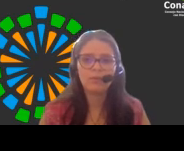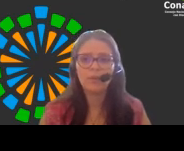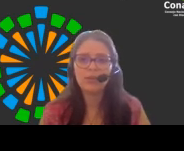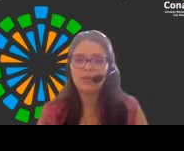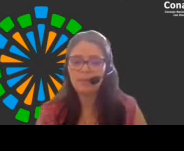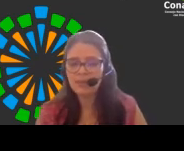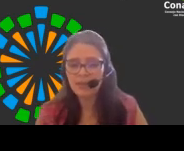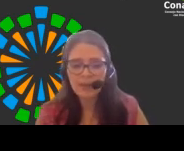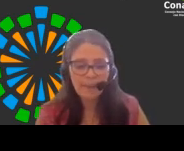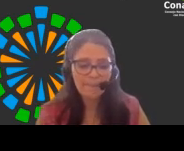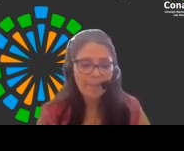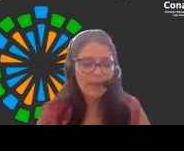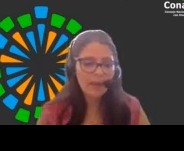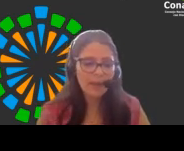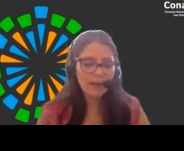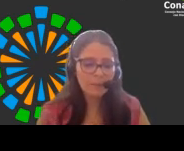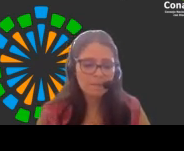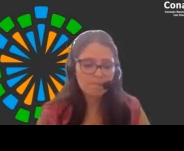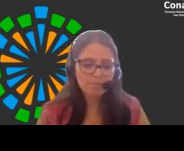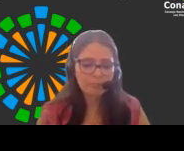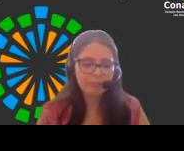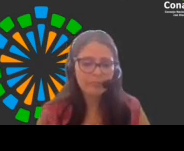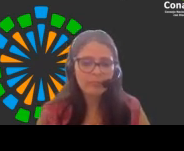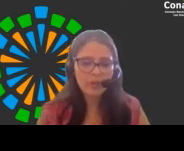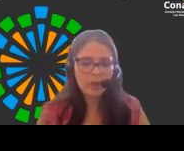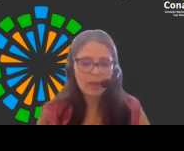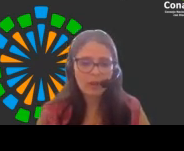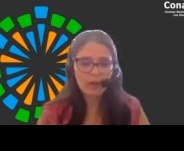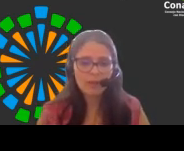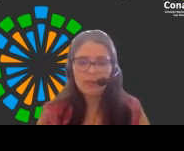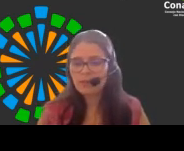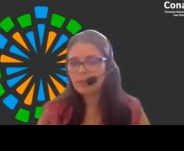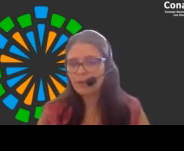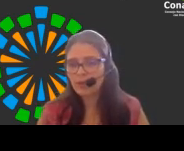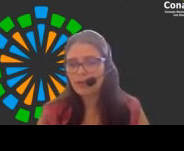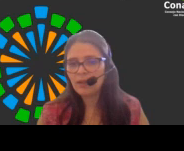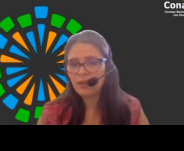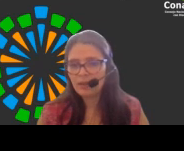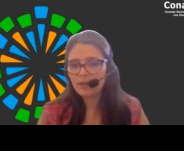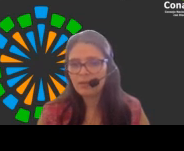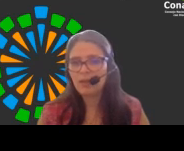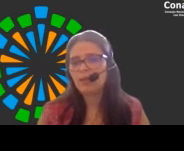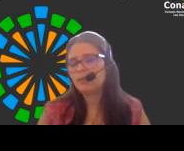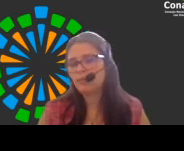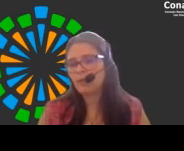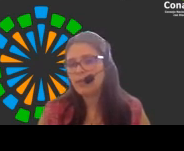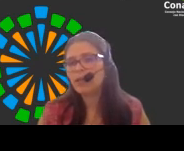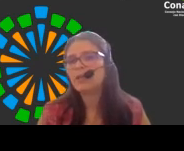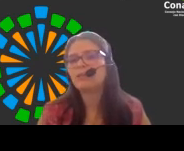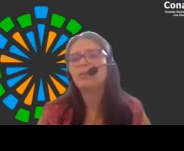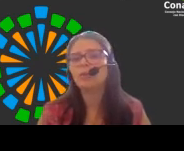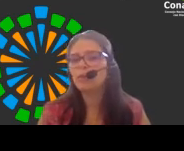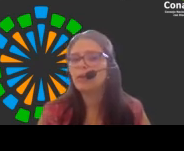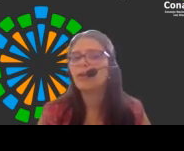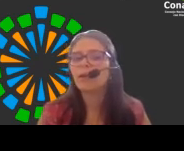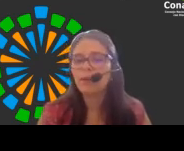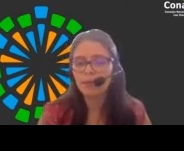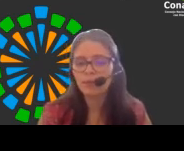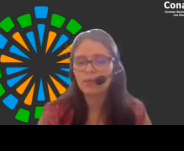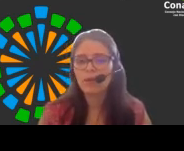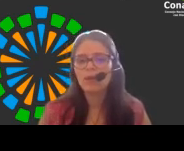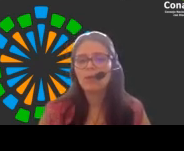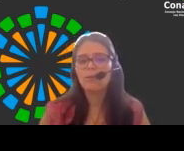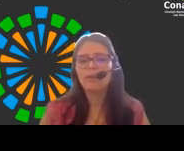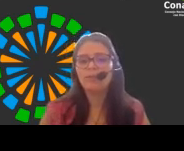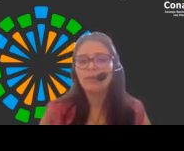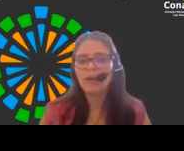población con discapacidad y creo que lo más importante es que las políticas y todo lo que